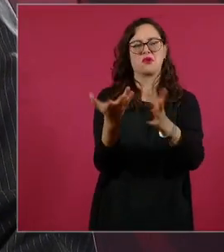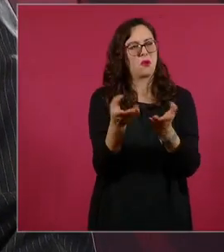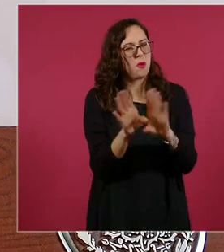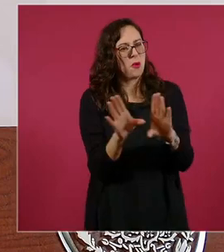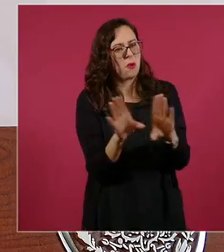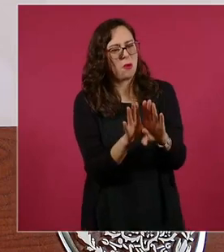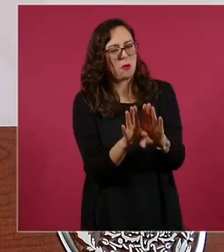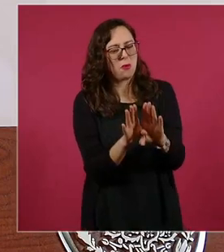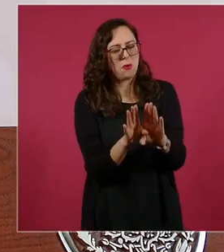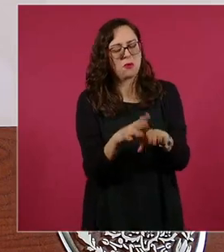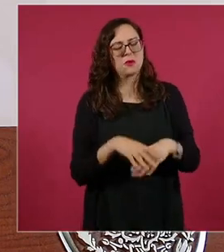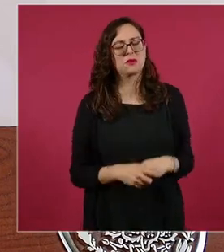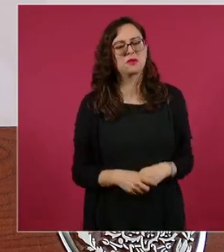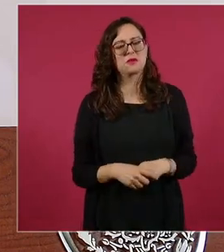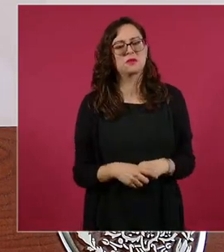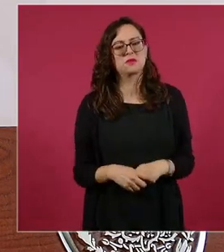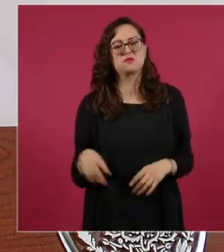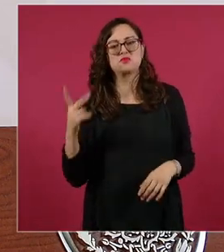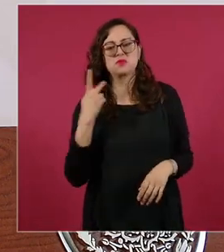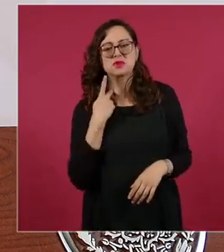la política, el periodismo